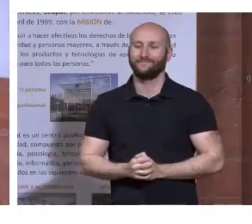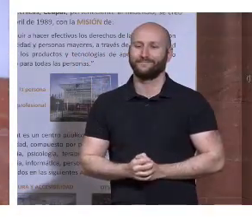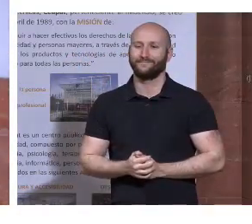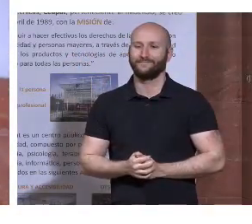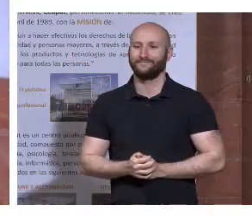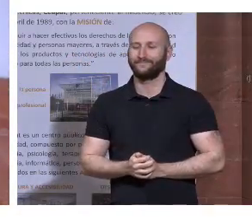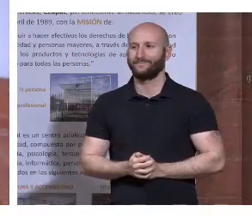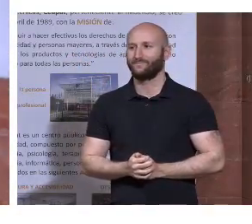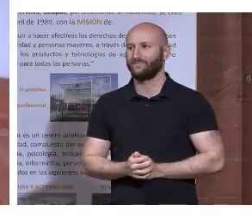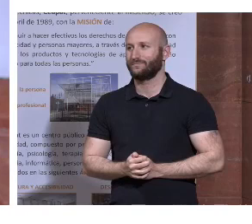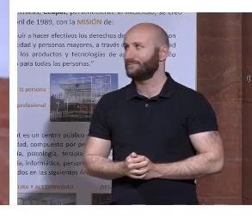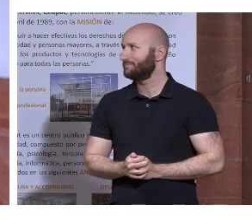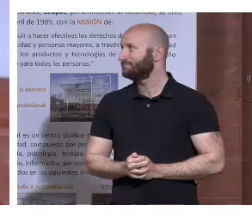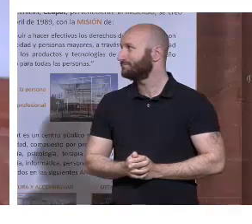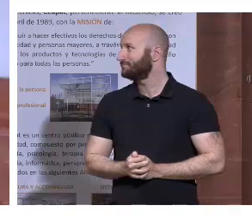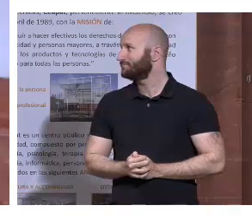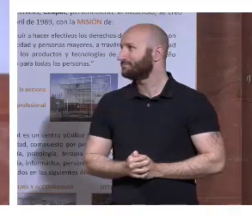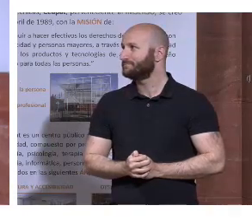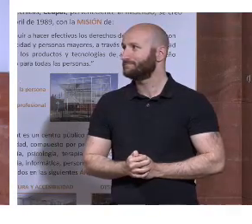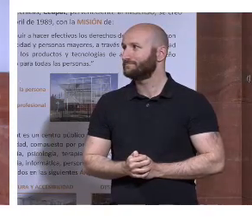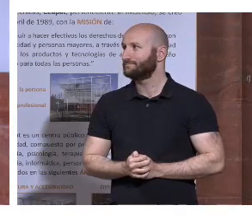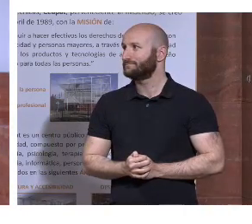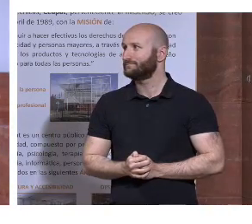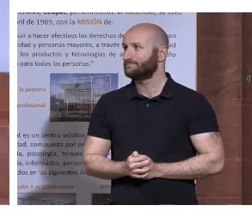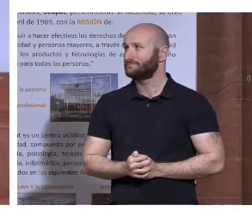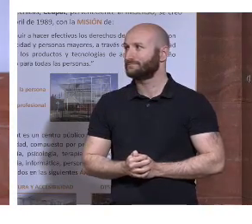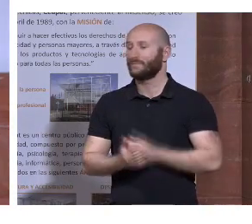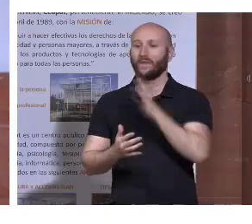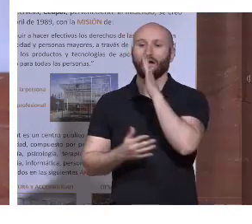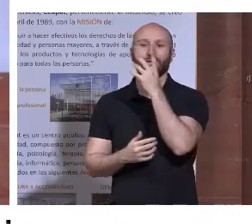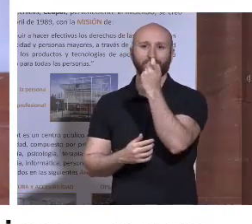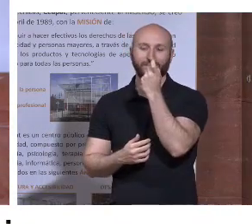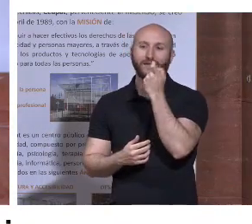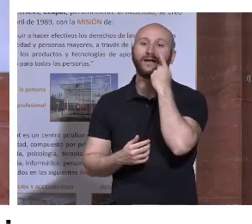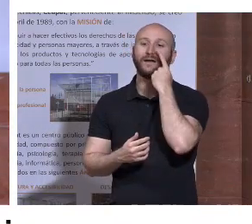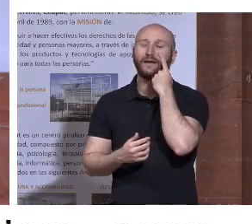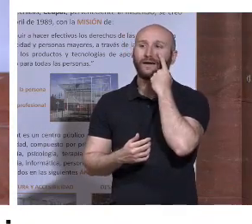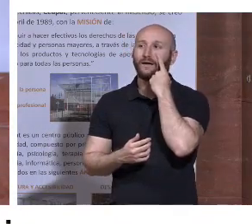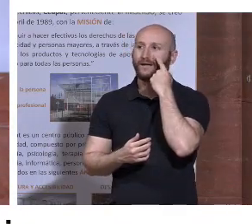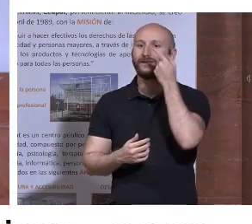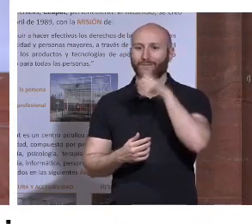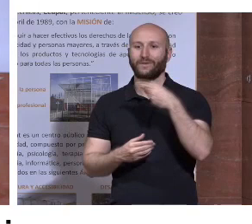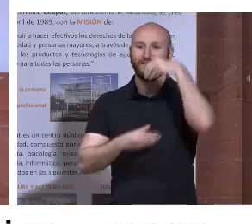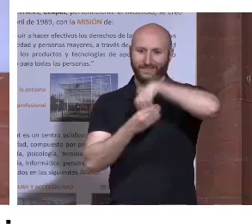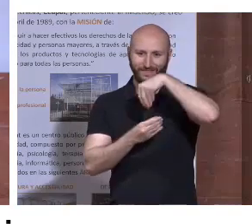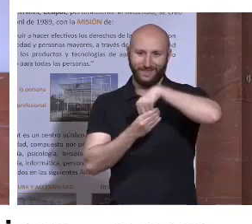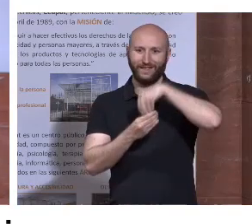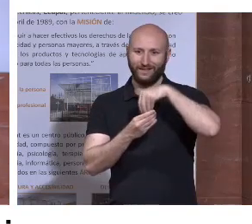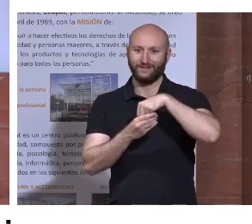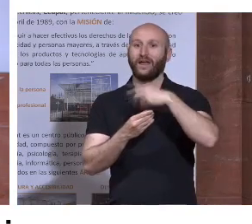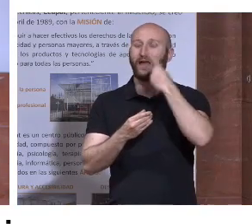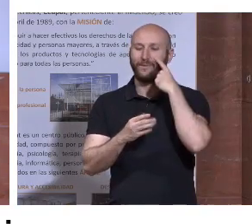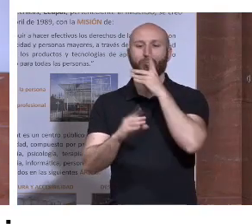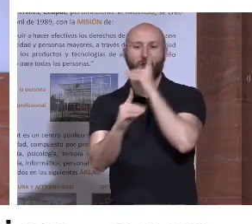Pero espera. Eso está muy bien. Pero ahora me hace falta ver dentro, que yo también quiero ir de DVD, porque está muy bien, pero yo quiero ir de